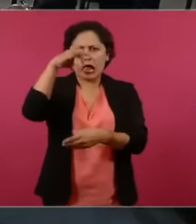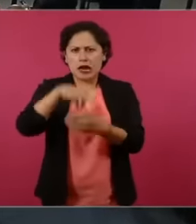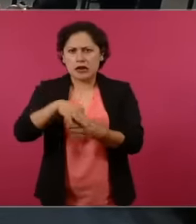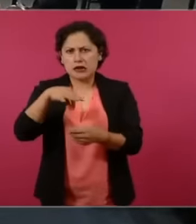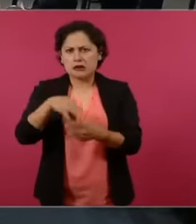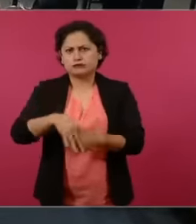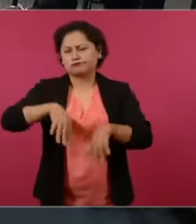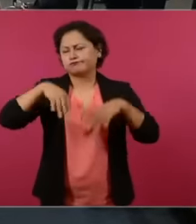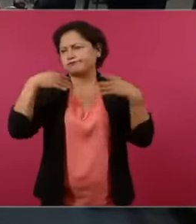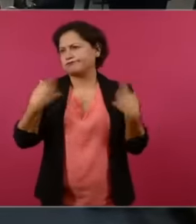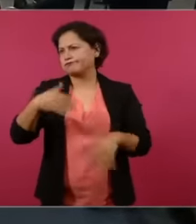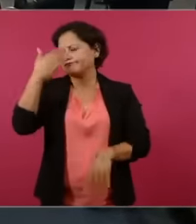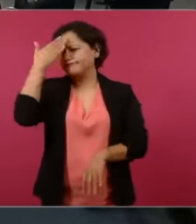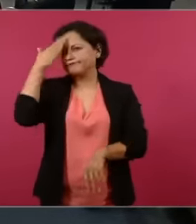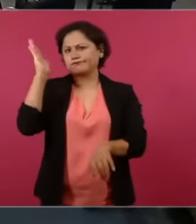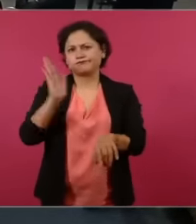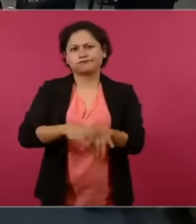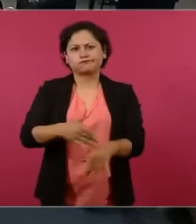Mire,